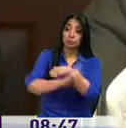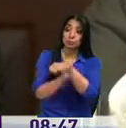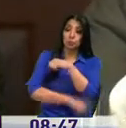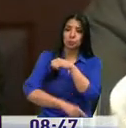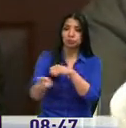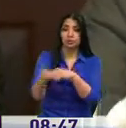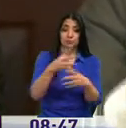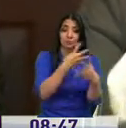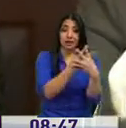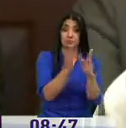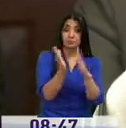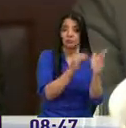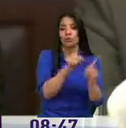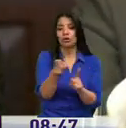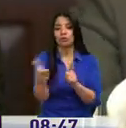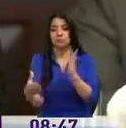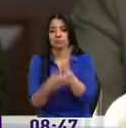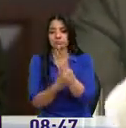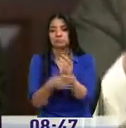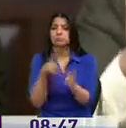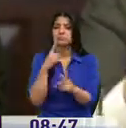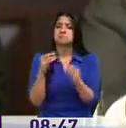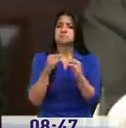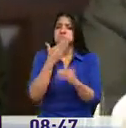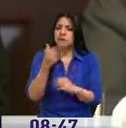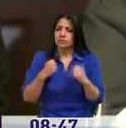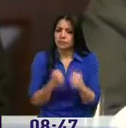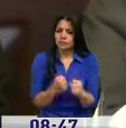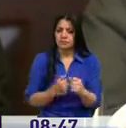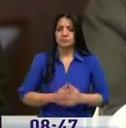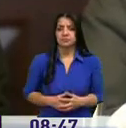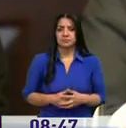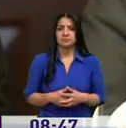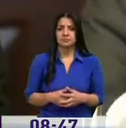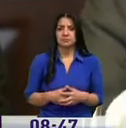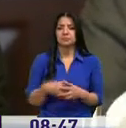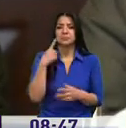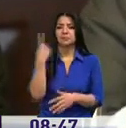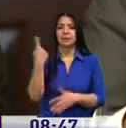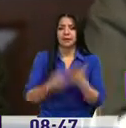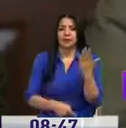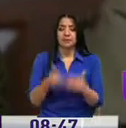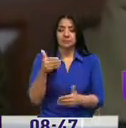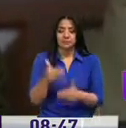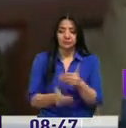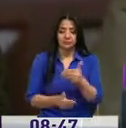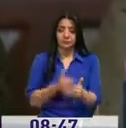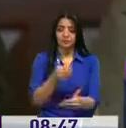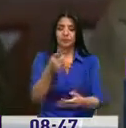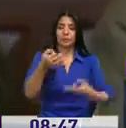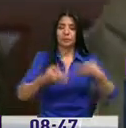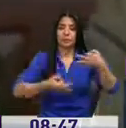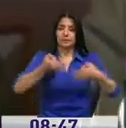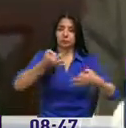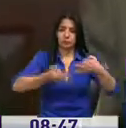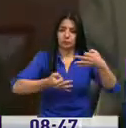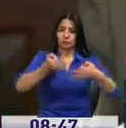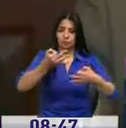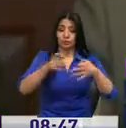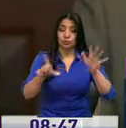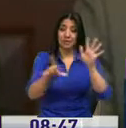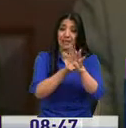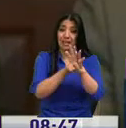severas y suficientes para garantizar que los procesos de juzgamiento de